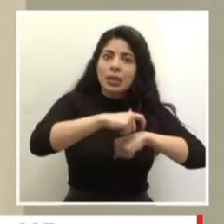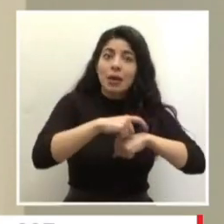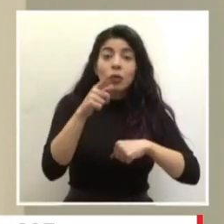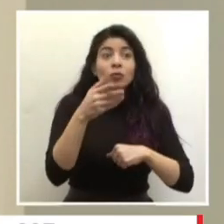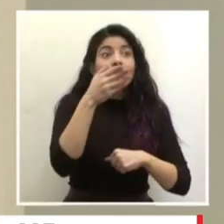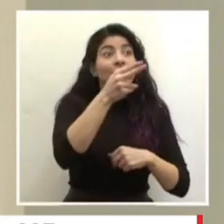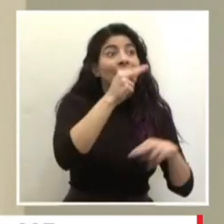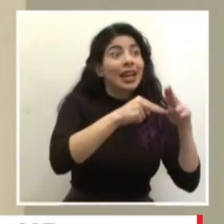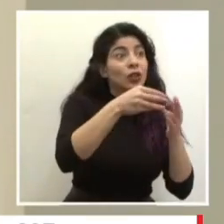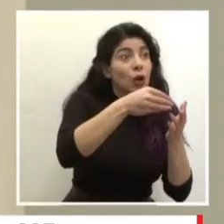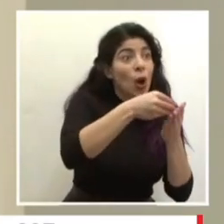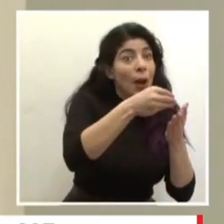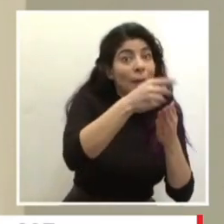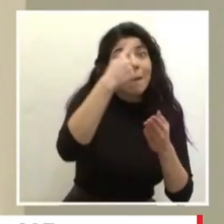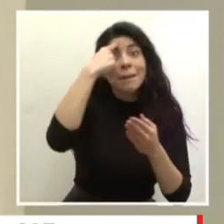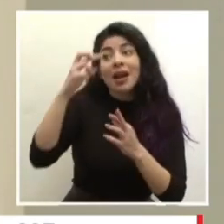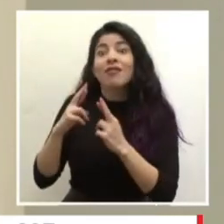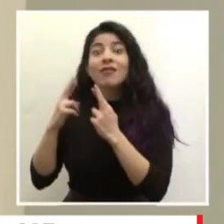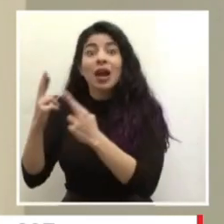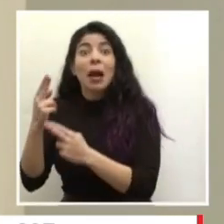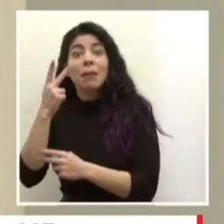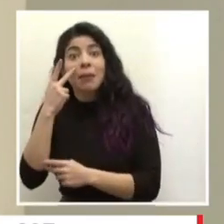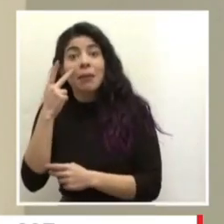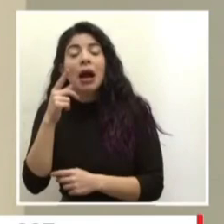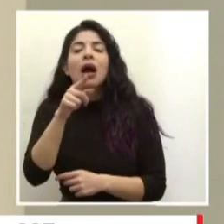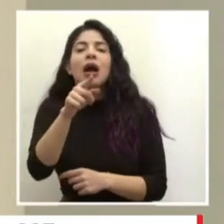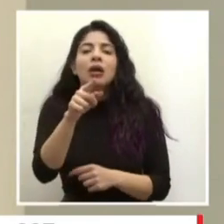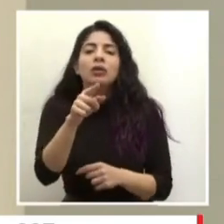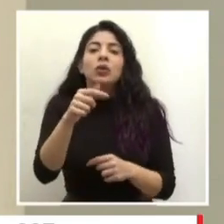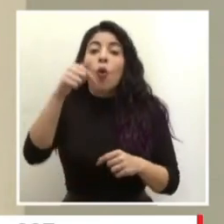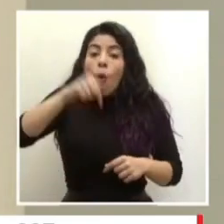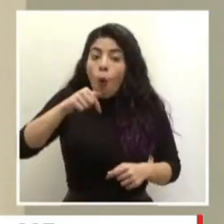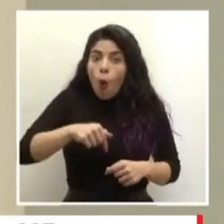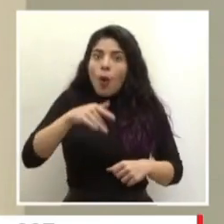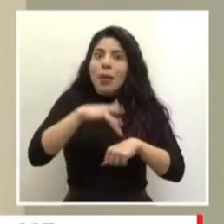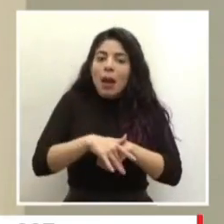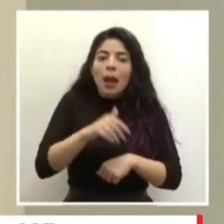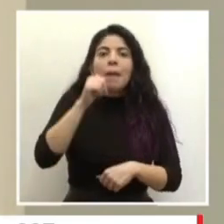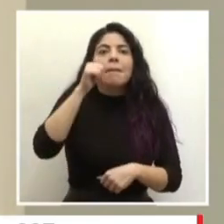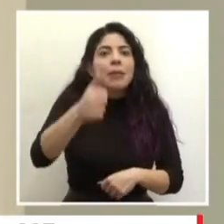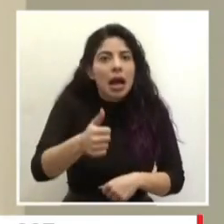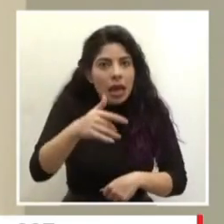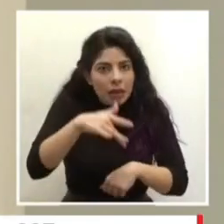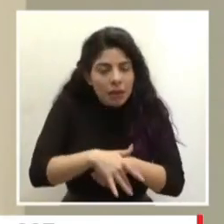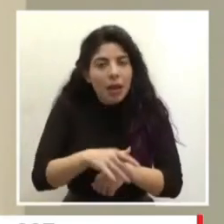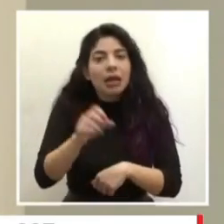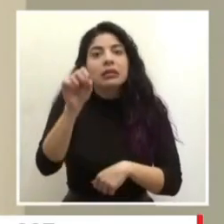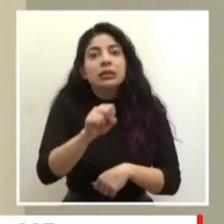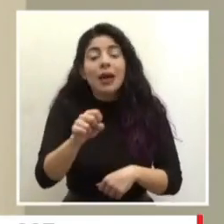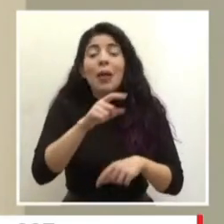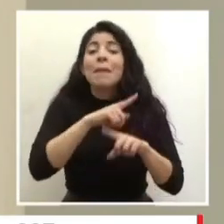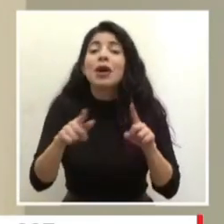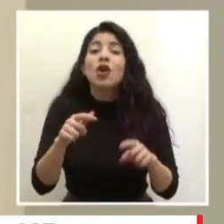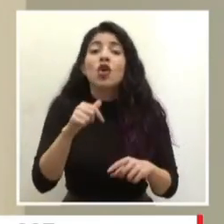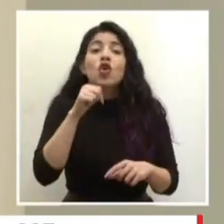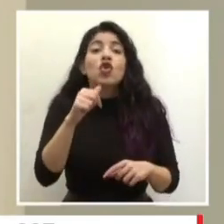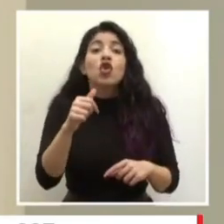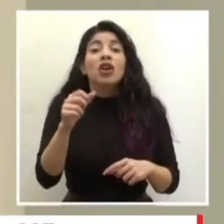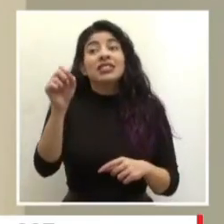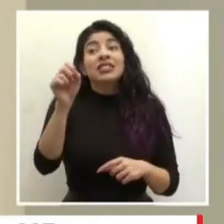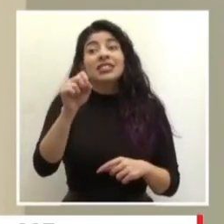regalo a su padre para comprarlo, que lo hagan desde hoy, tienen mañana, tienen justamente el sábado, pero que no es que ya porque el